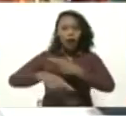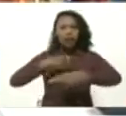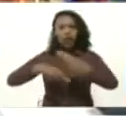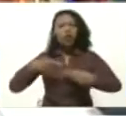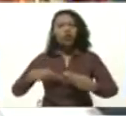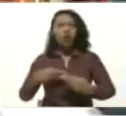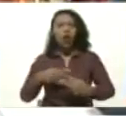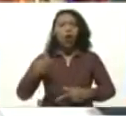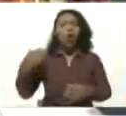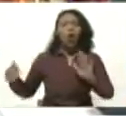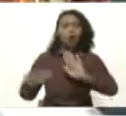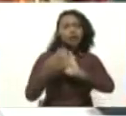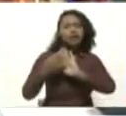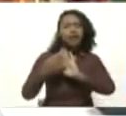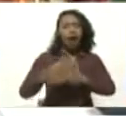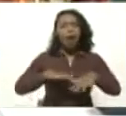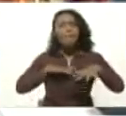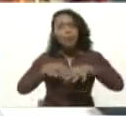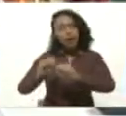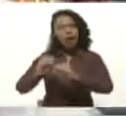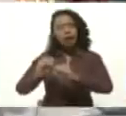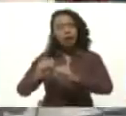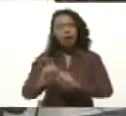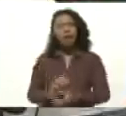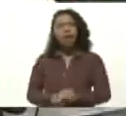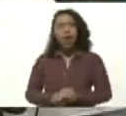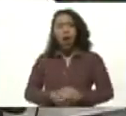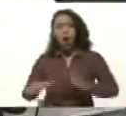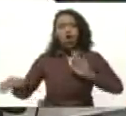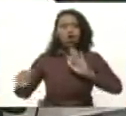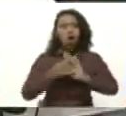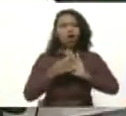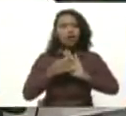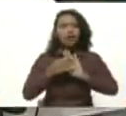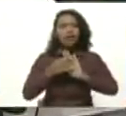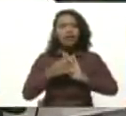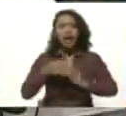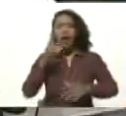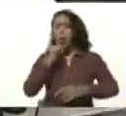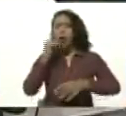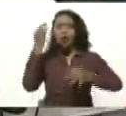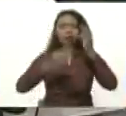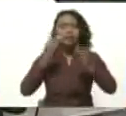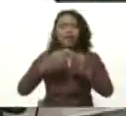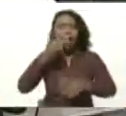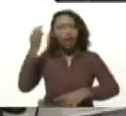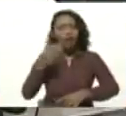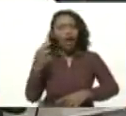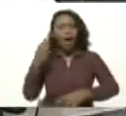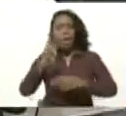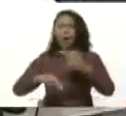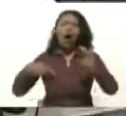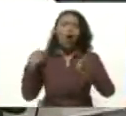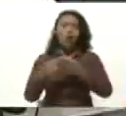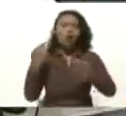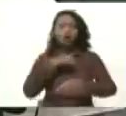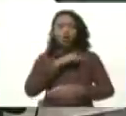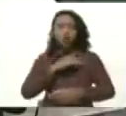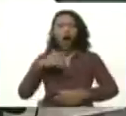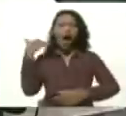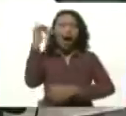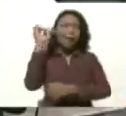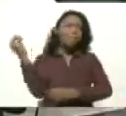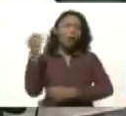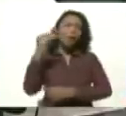revolución, contra el imperialismo, contra la injusticia, por la verdad. Ahora es que más nunca tenemos fuerza. Ahora